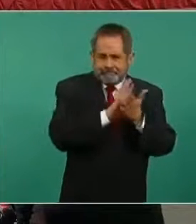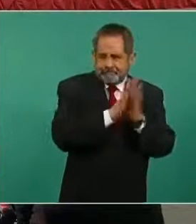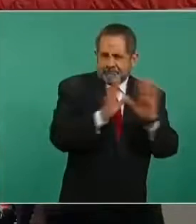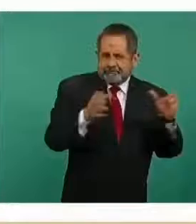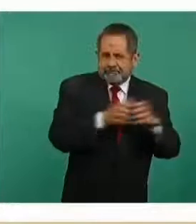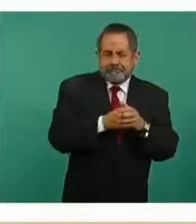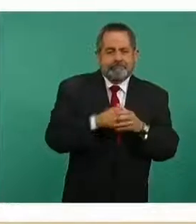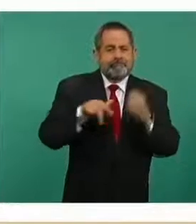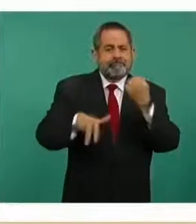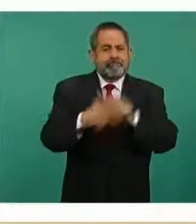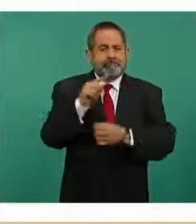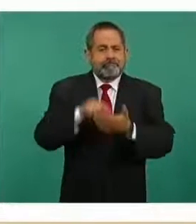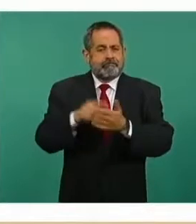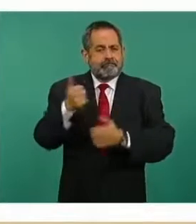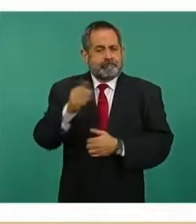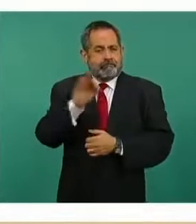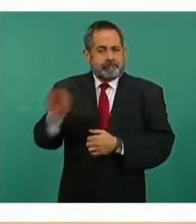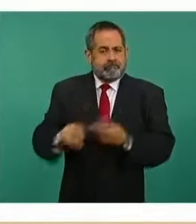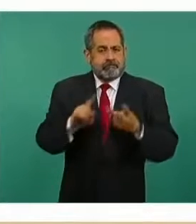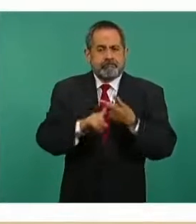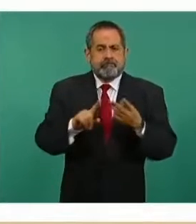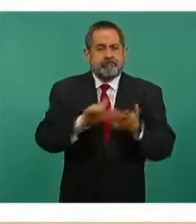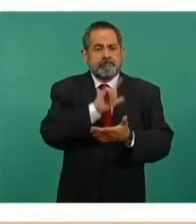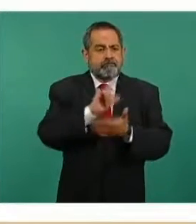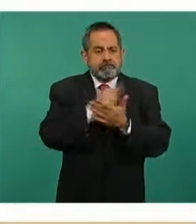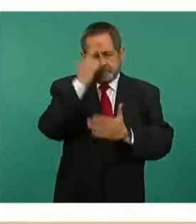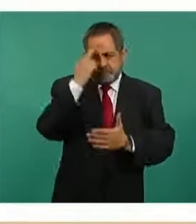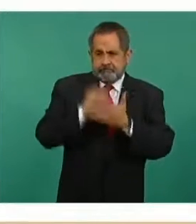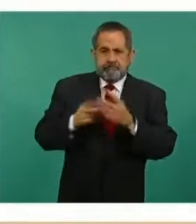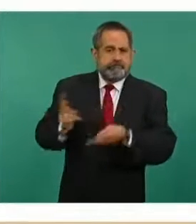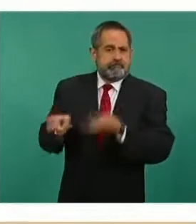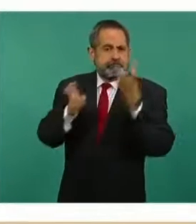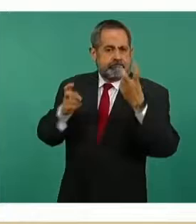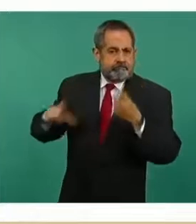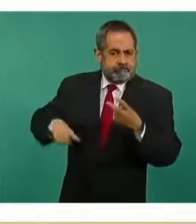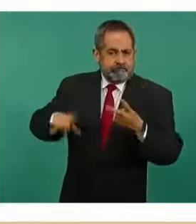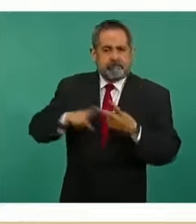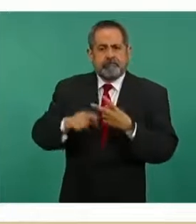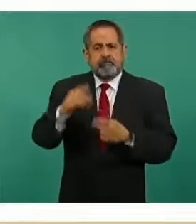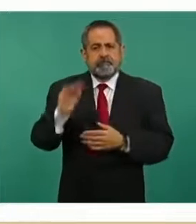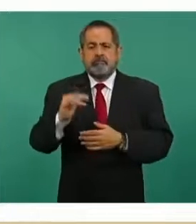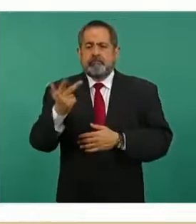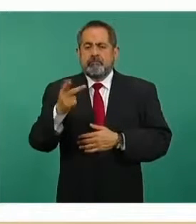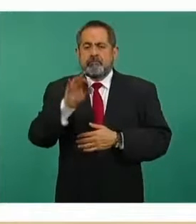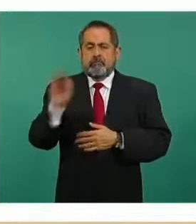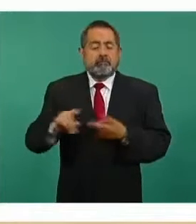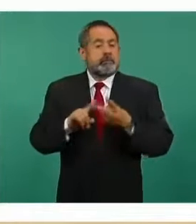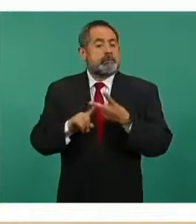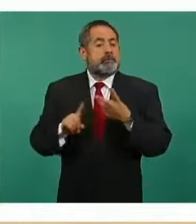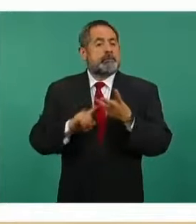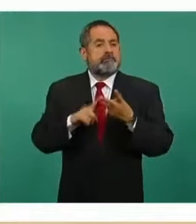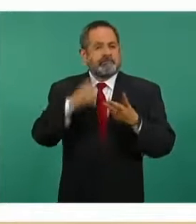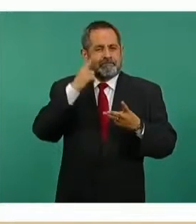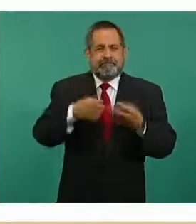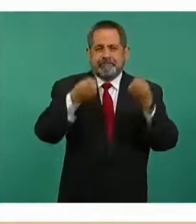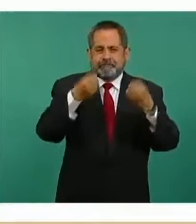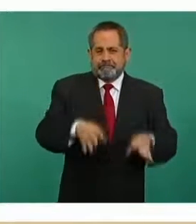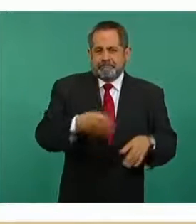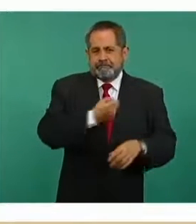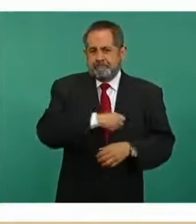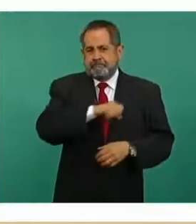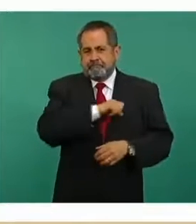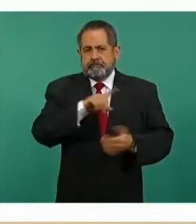menos 13.6%, delitos patrimoniales menos 8%, delitos contra la salud